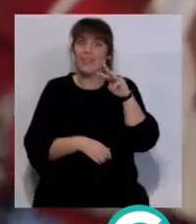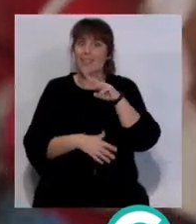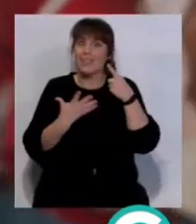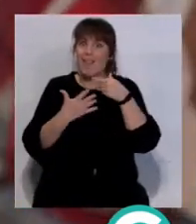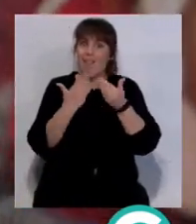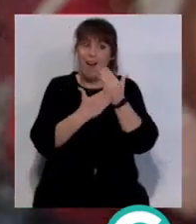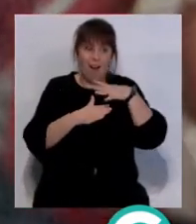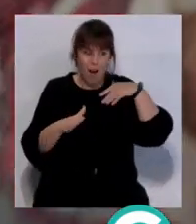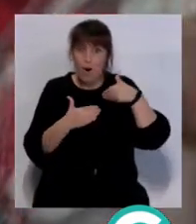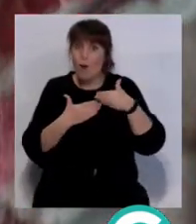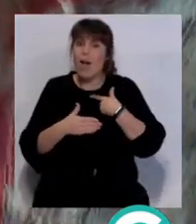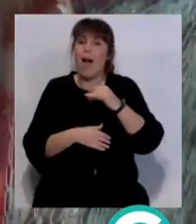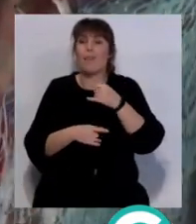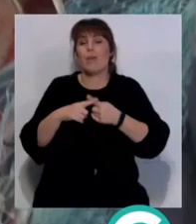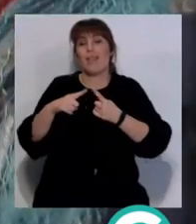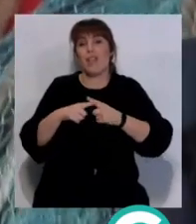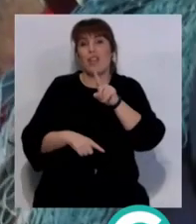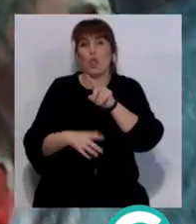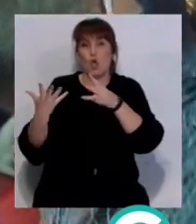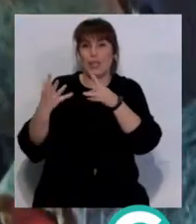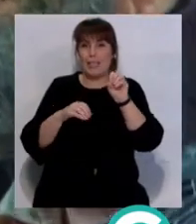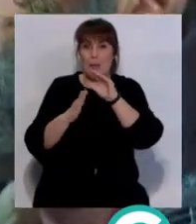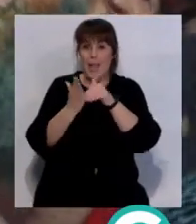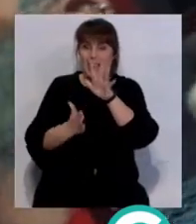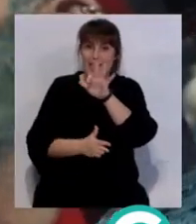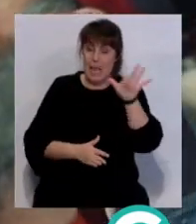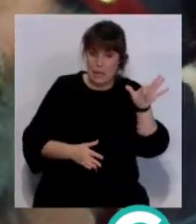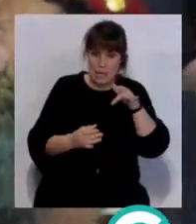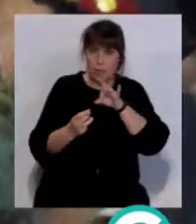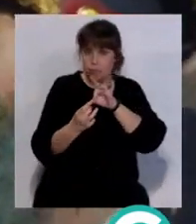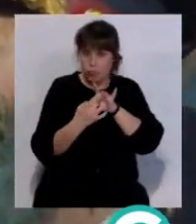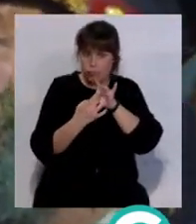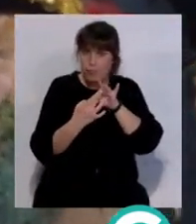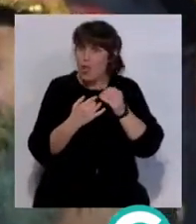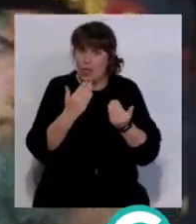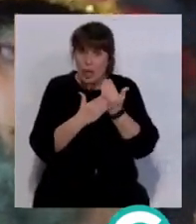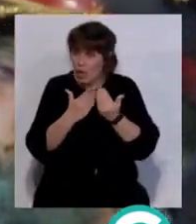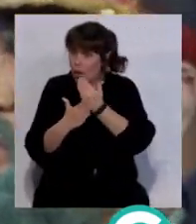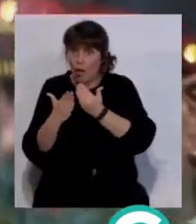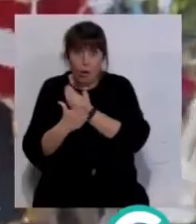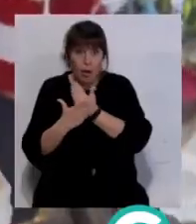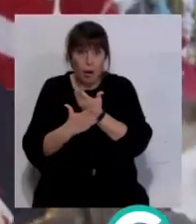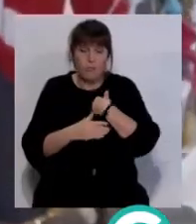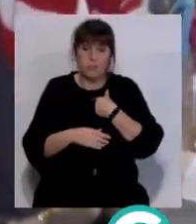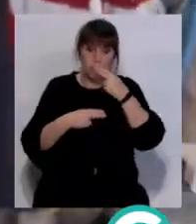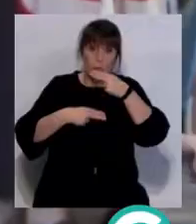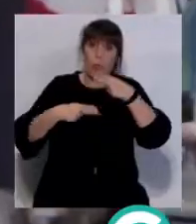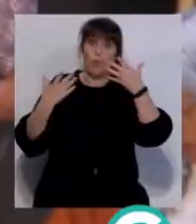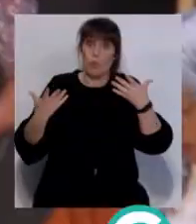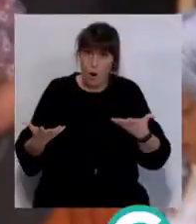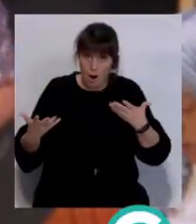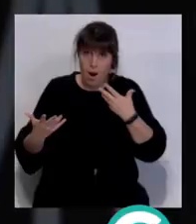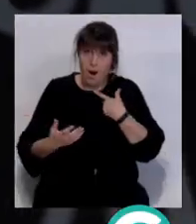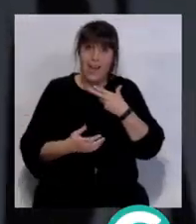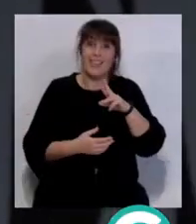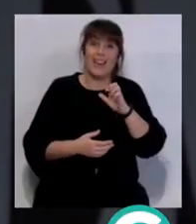ha alcanzado una media de 180.500 impresiones al día. Las principales publicaciones han sido la presencia de Antonio